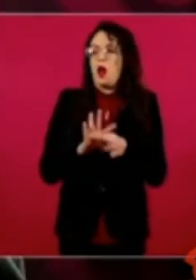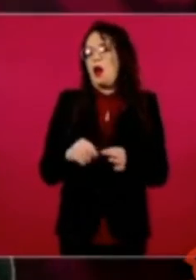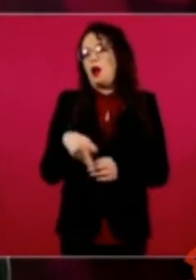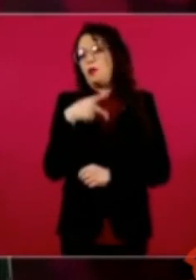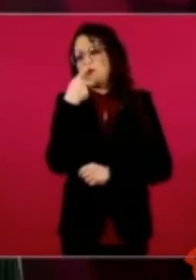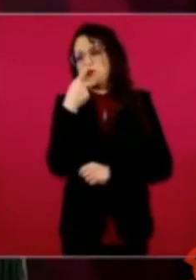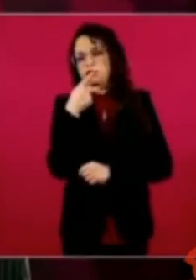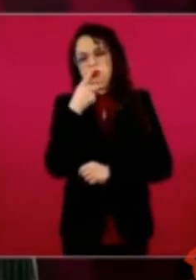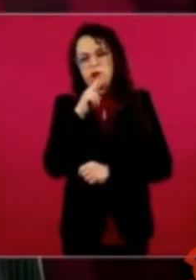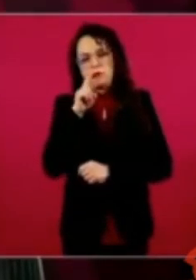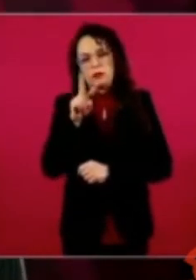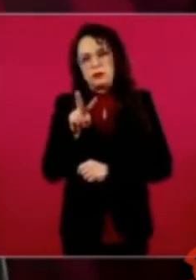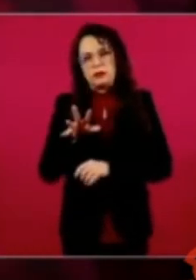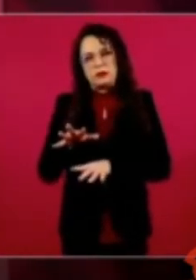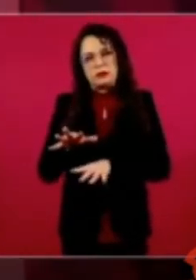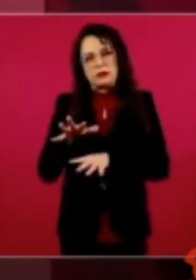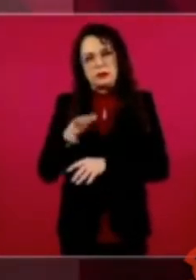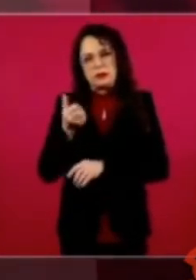su